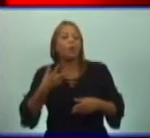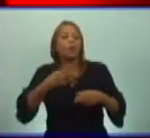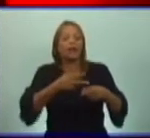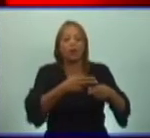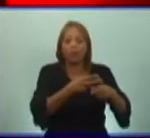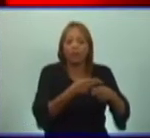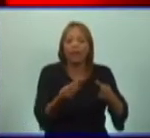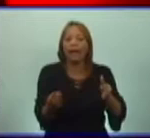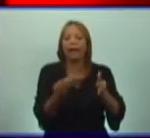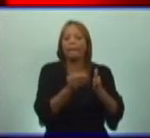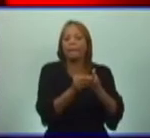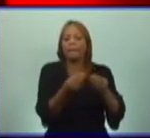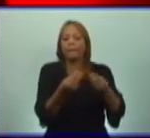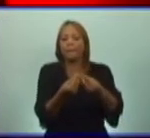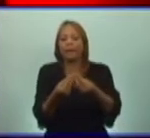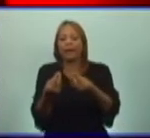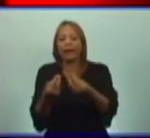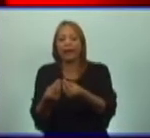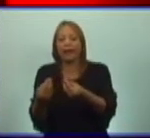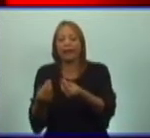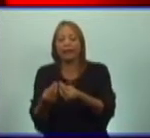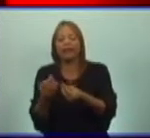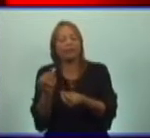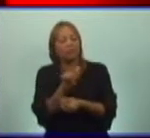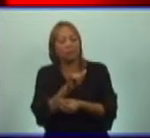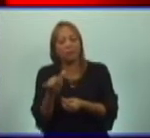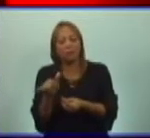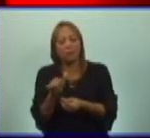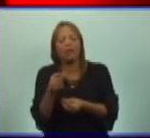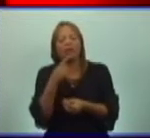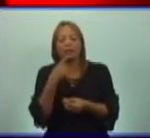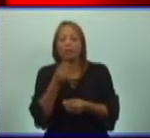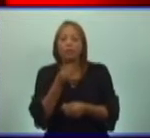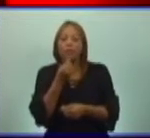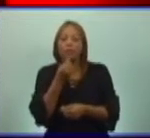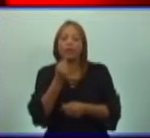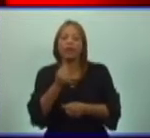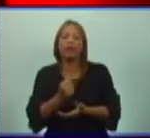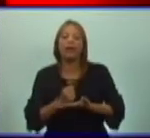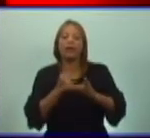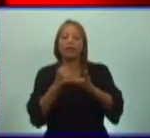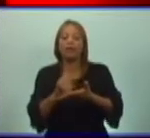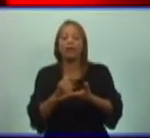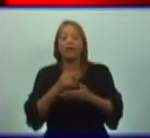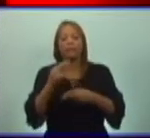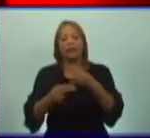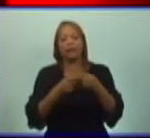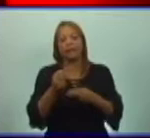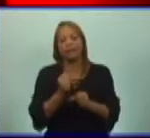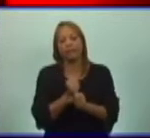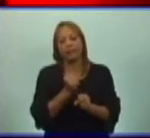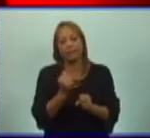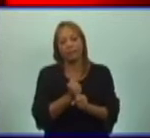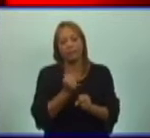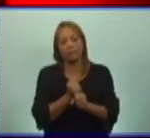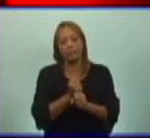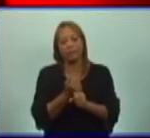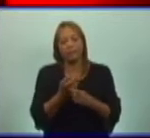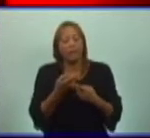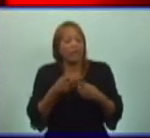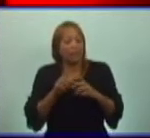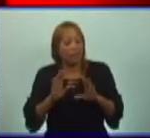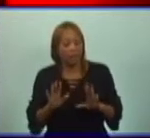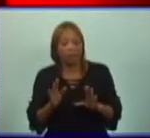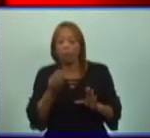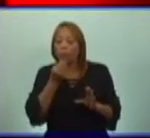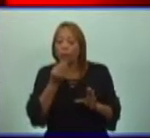y estas son otras habilidades que te servirán para poder desarrollar este trabajo. Claro,